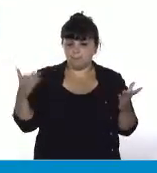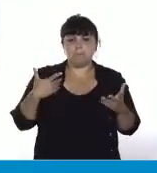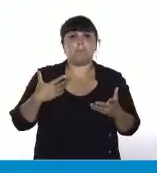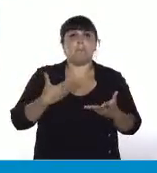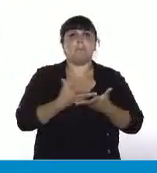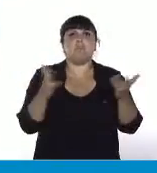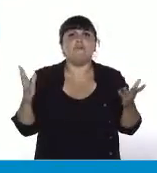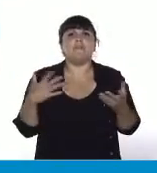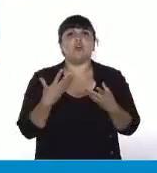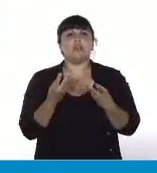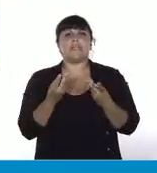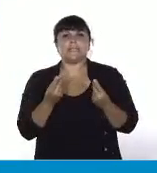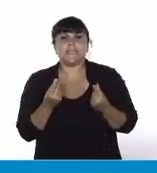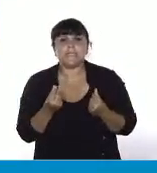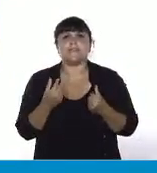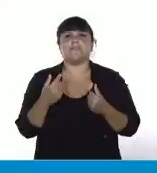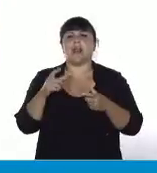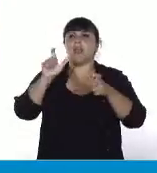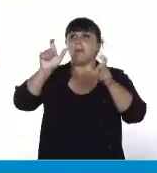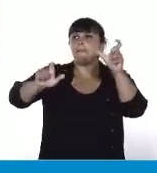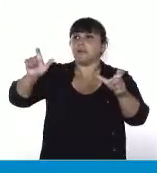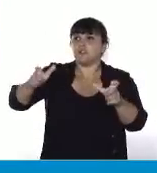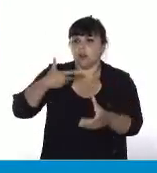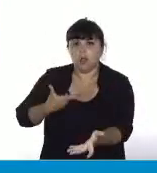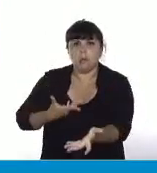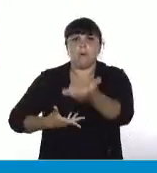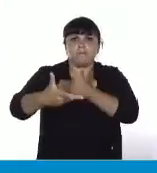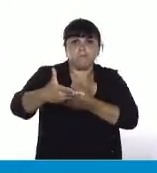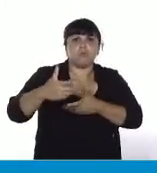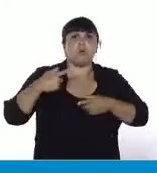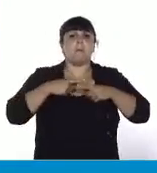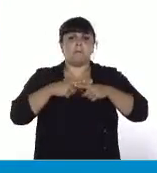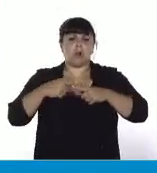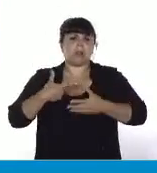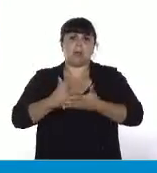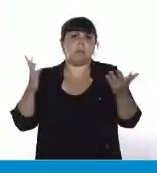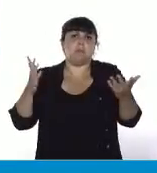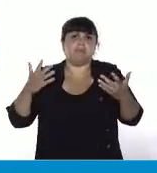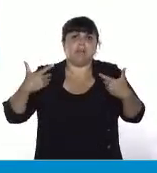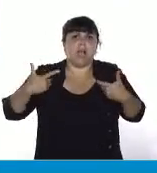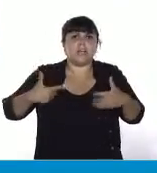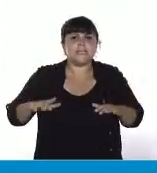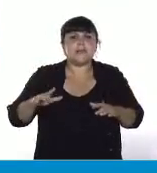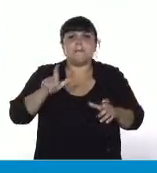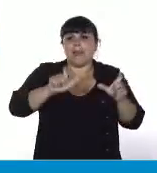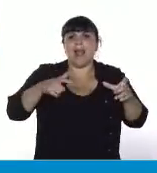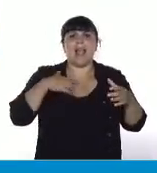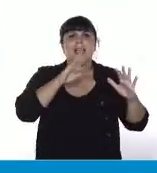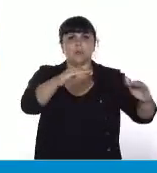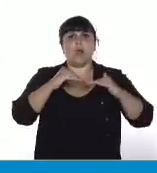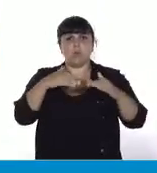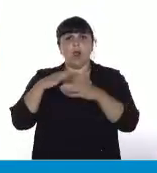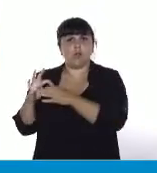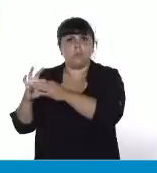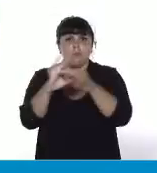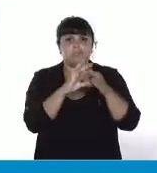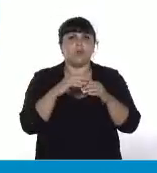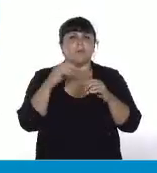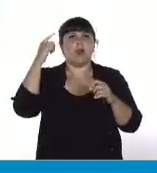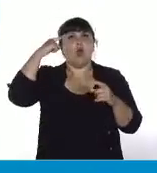y capaces realmente de diseñar políticas públicas de cualquier tipo, pero con una perspectiva de